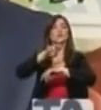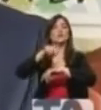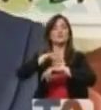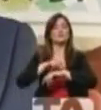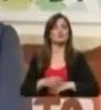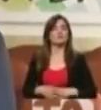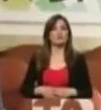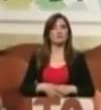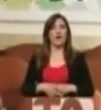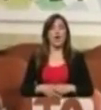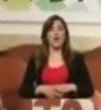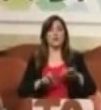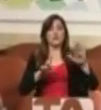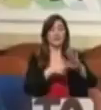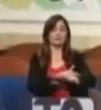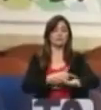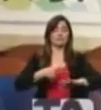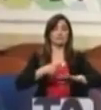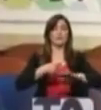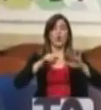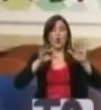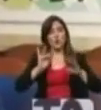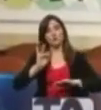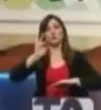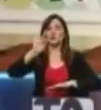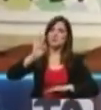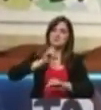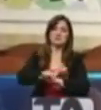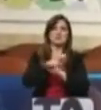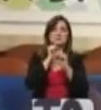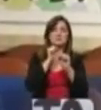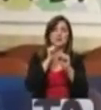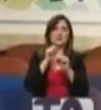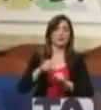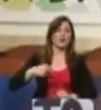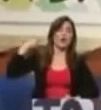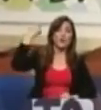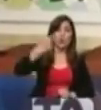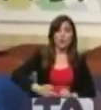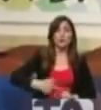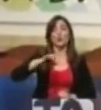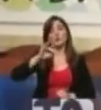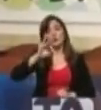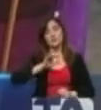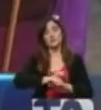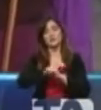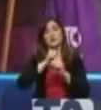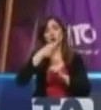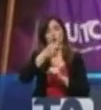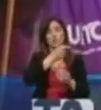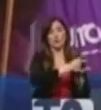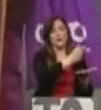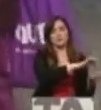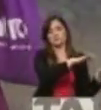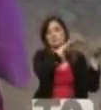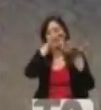Si se toman a las 7, 8, 9 de la mañana del día de hoy, llegan a las 9 de la mañana del día de mañana. Los